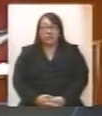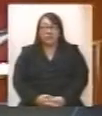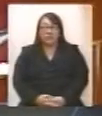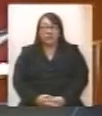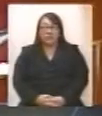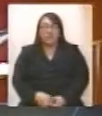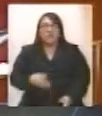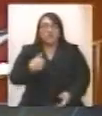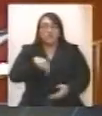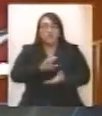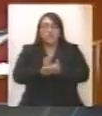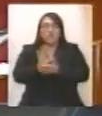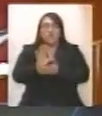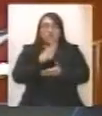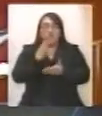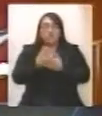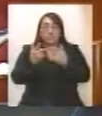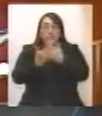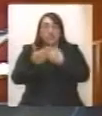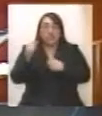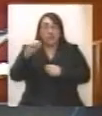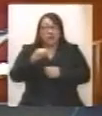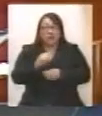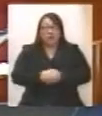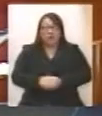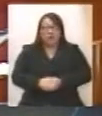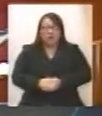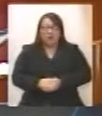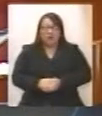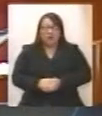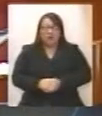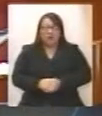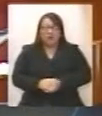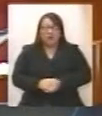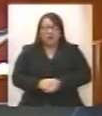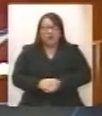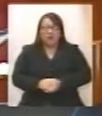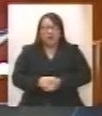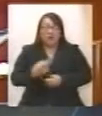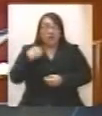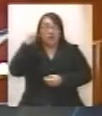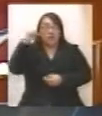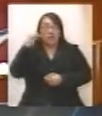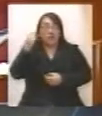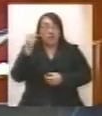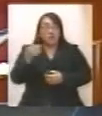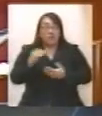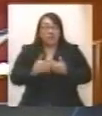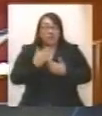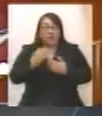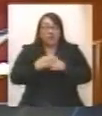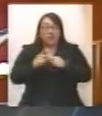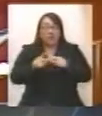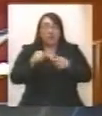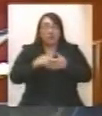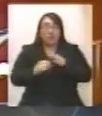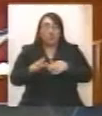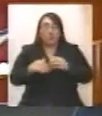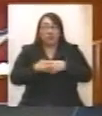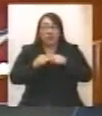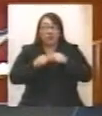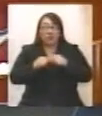Rechazamos los actos de terrorismo y en general de acciones de apología que faciliten espacios y